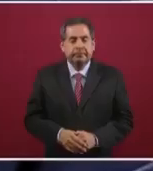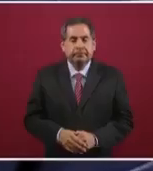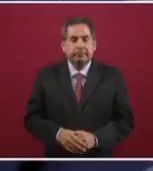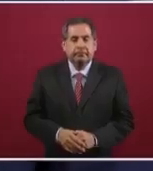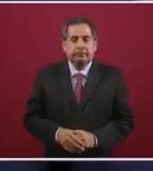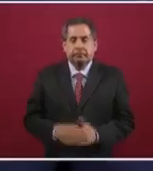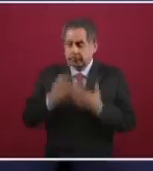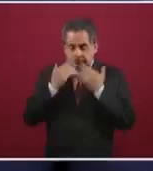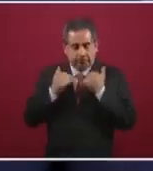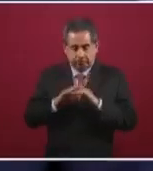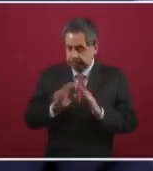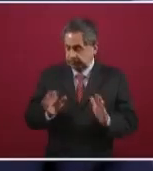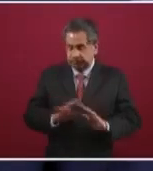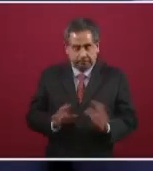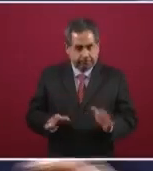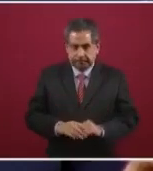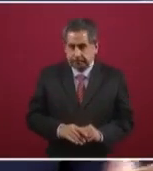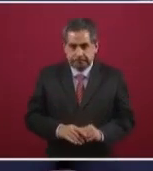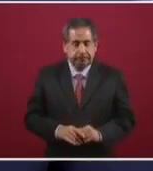No hay